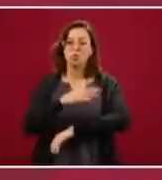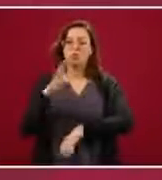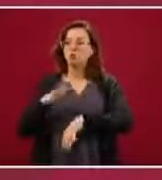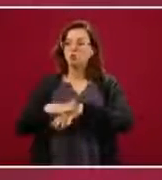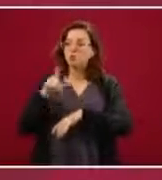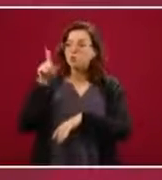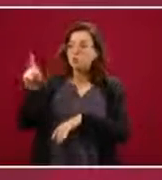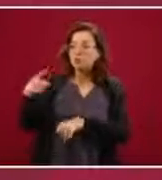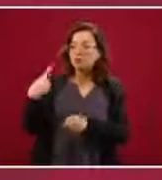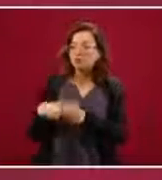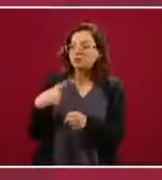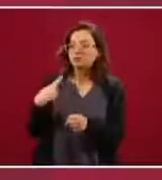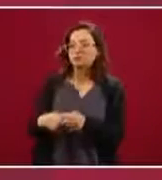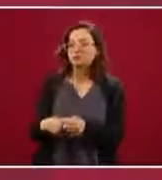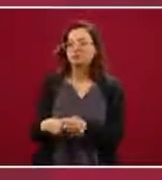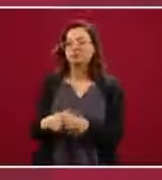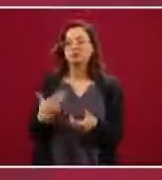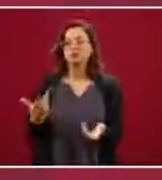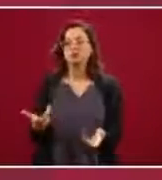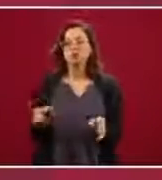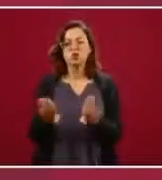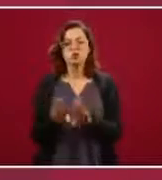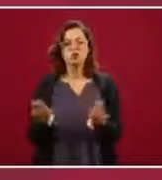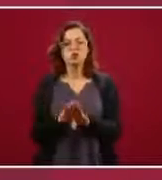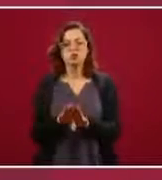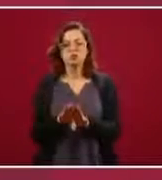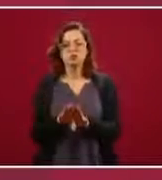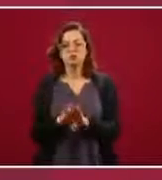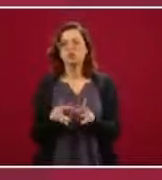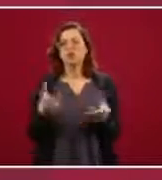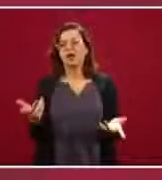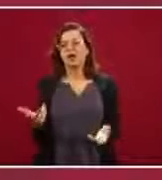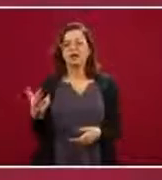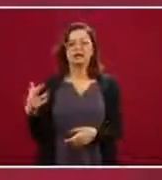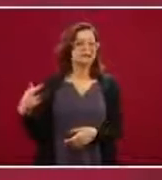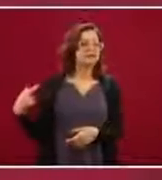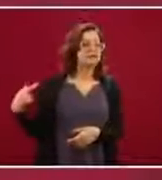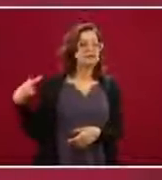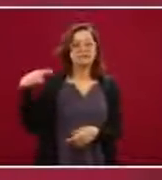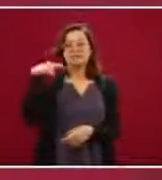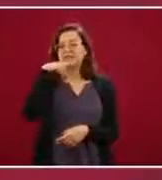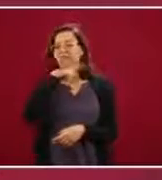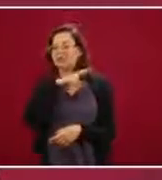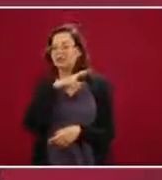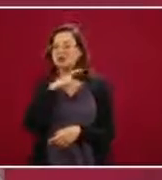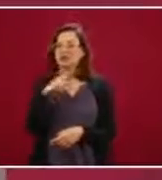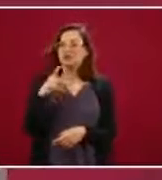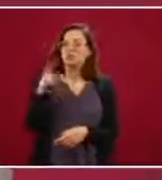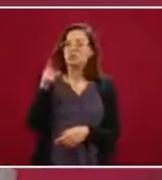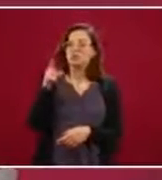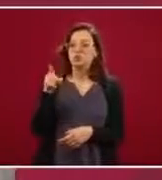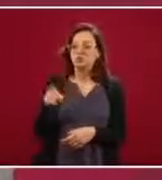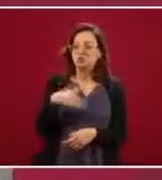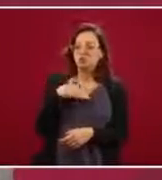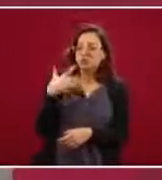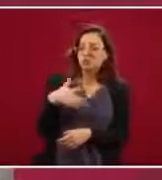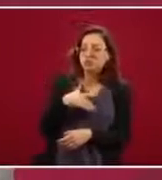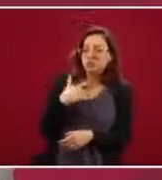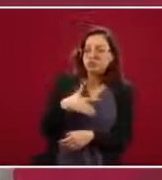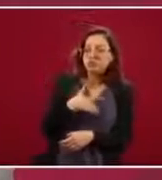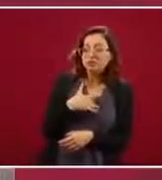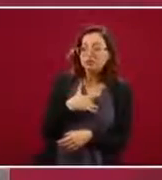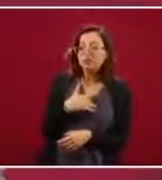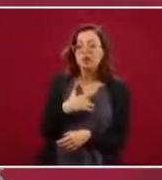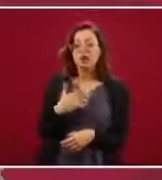actividad epidémica. El filtro básicamente consiste en un reconocimiento rápido de la historia de síntomas. Ojo, no es nada